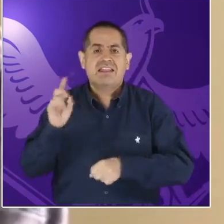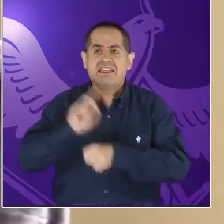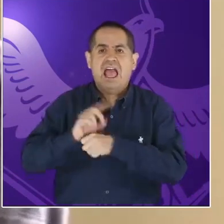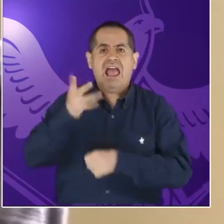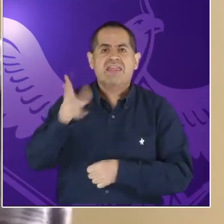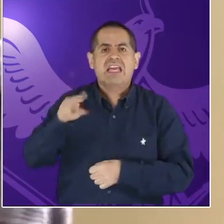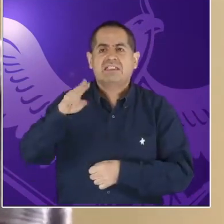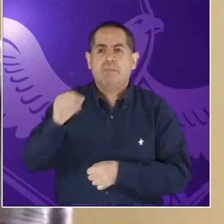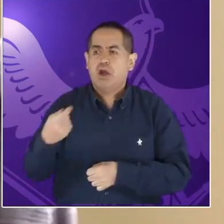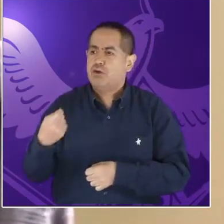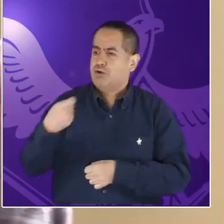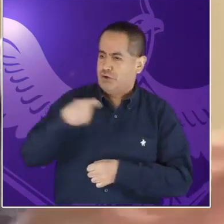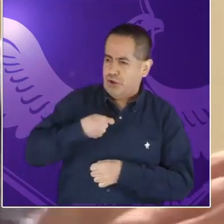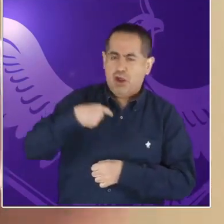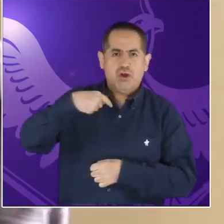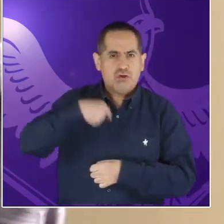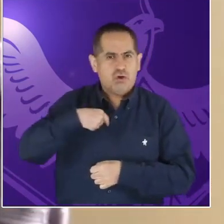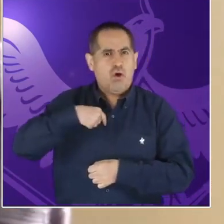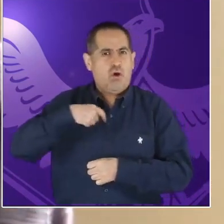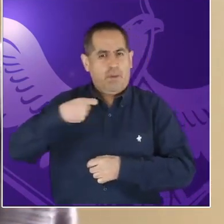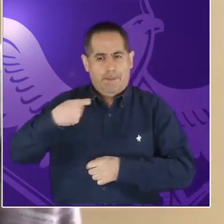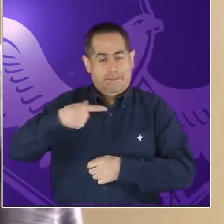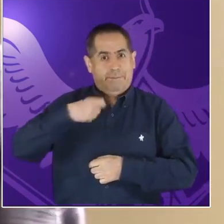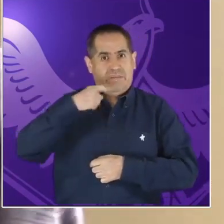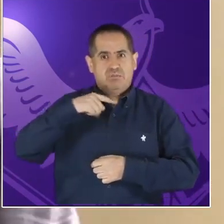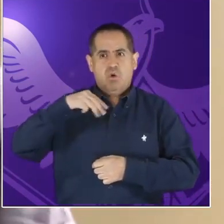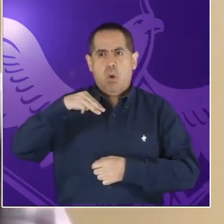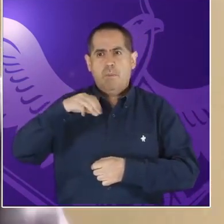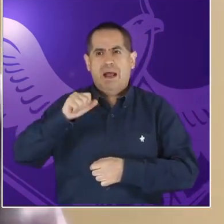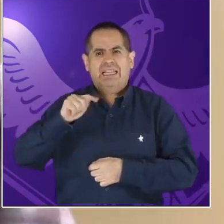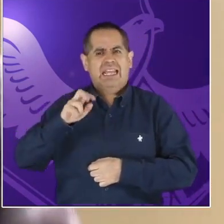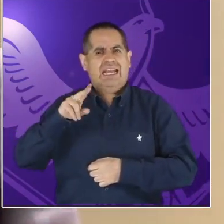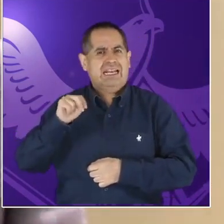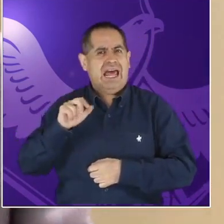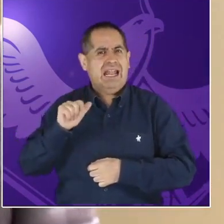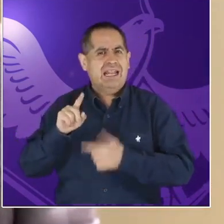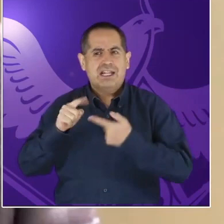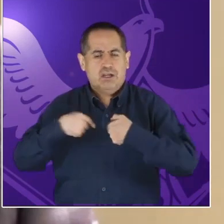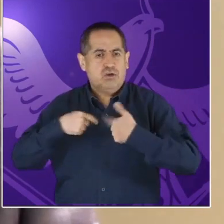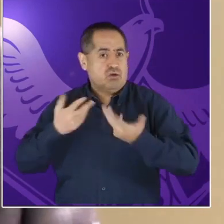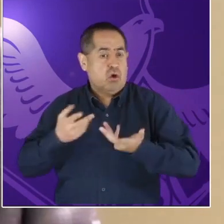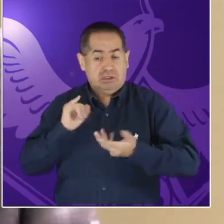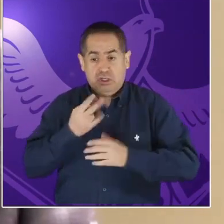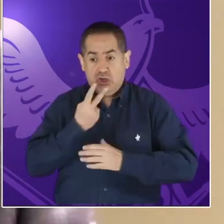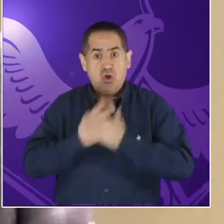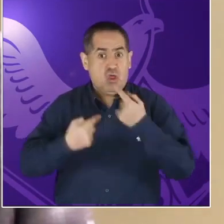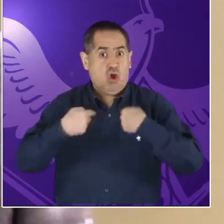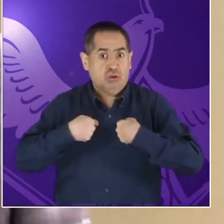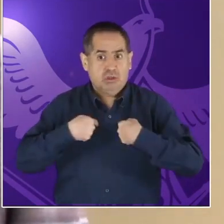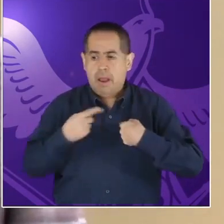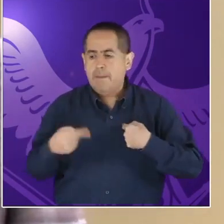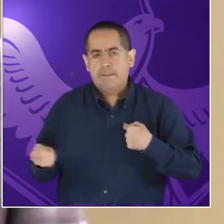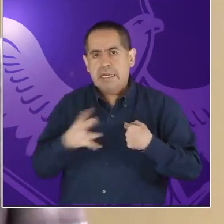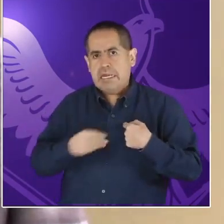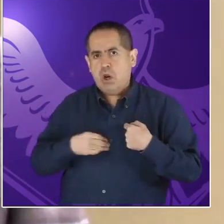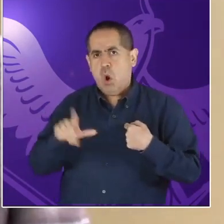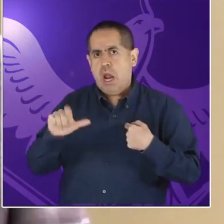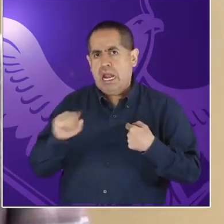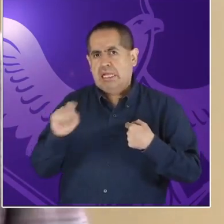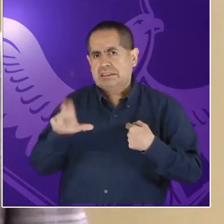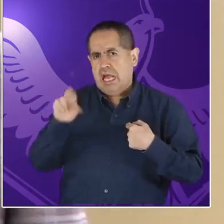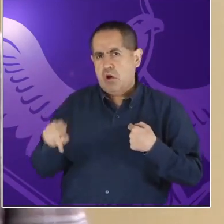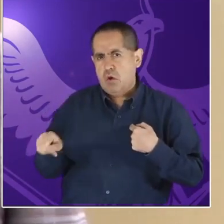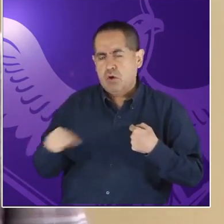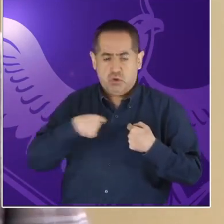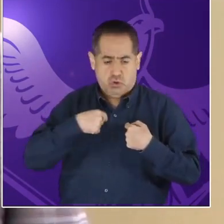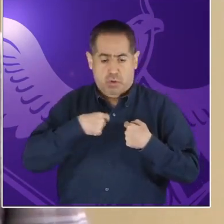justo el 10 de mayo, que yo materno de una forma deconstruida, ¿no? Y bueno, pues sí lo hago con mi hijo